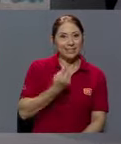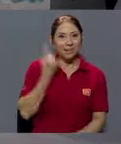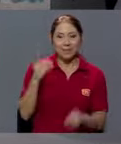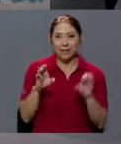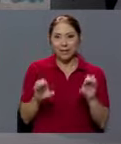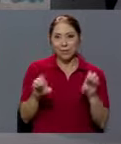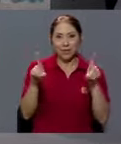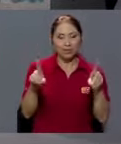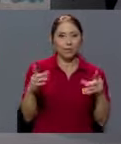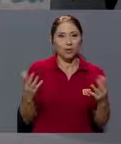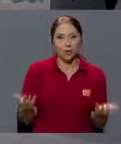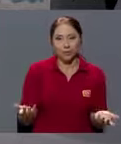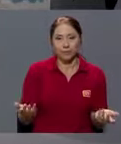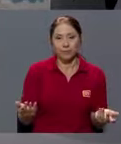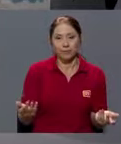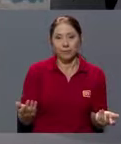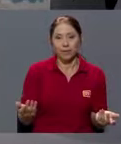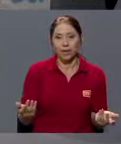siempre en educación,